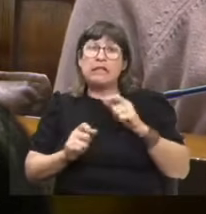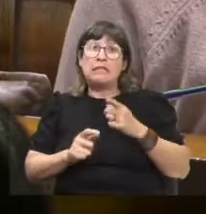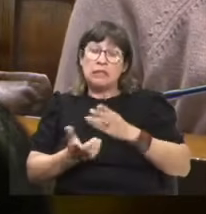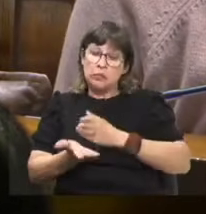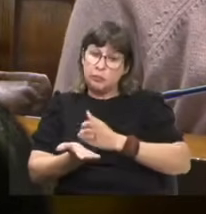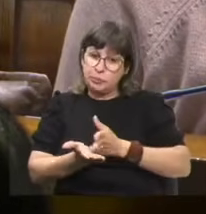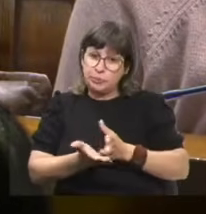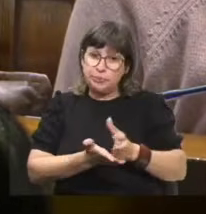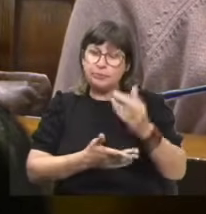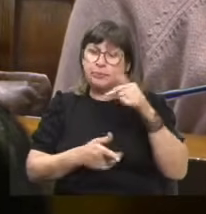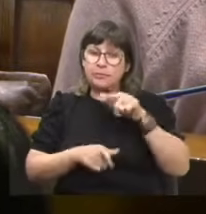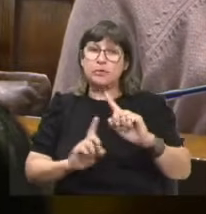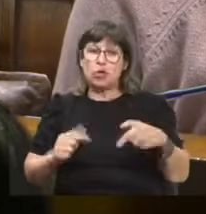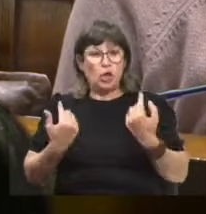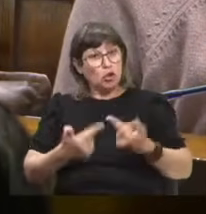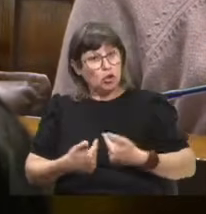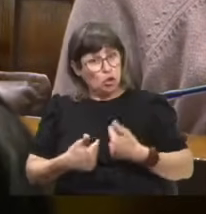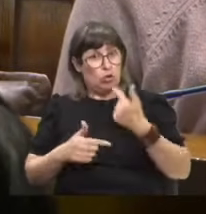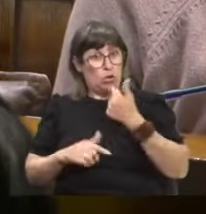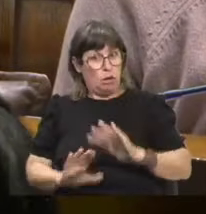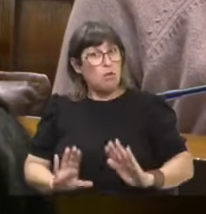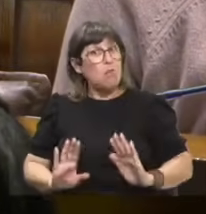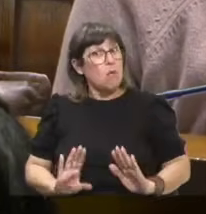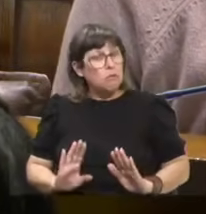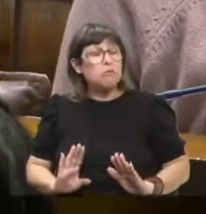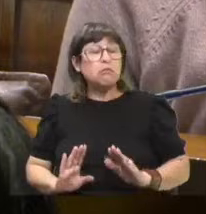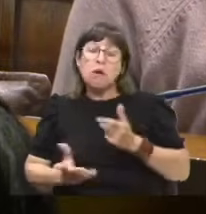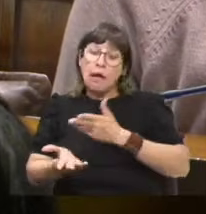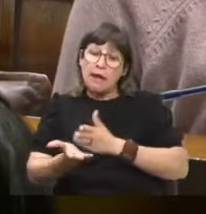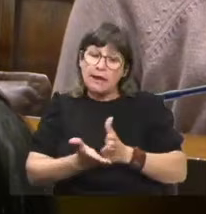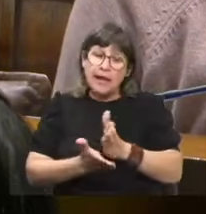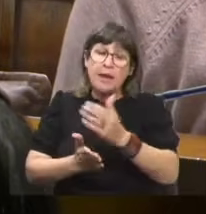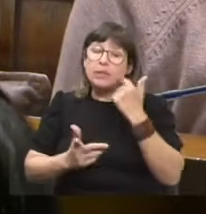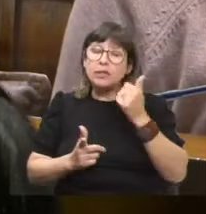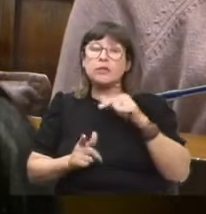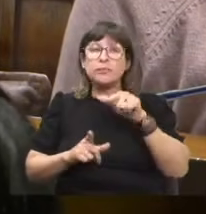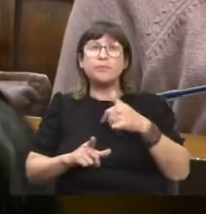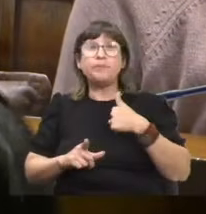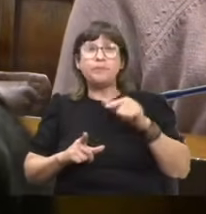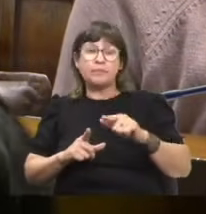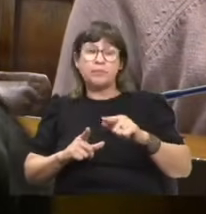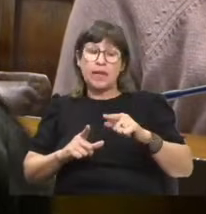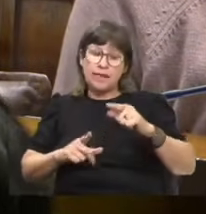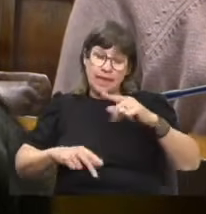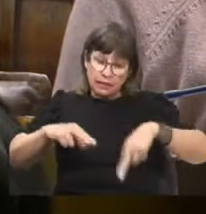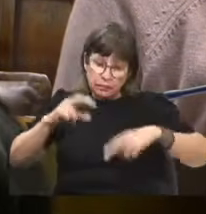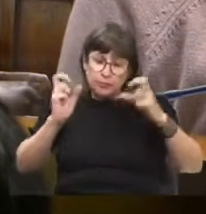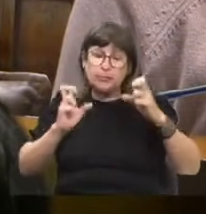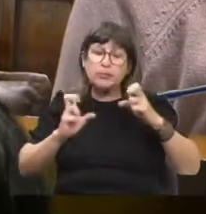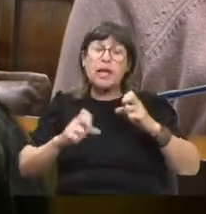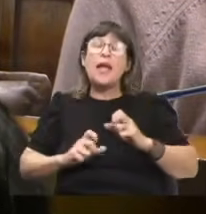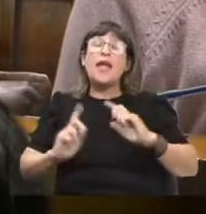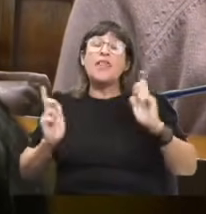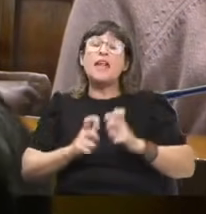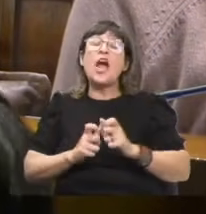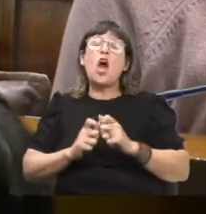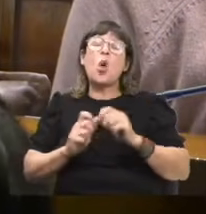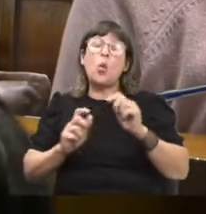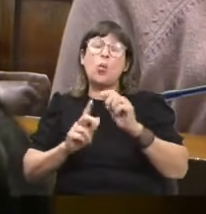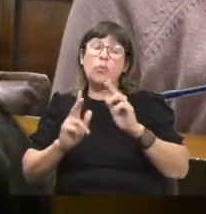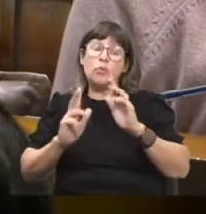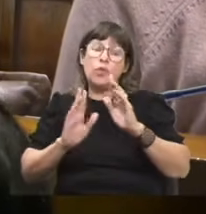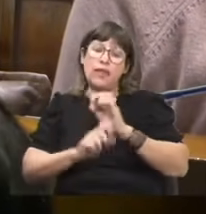transitar, entendimos nosotros, el camino de la consideración de la JUTEP en este y en todos